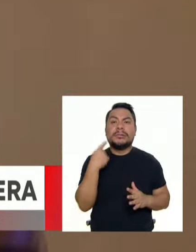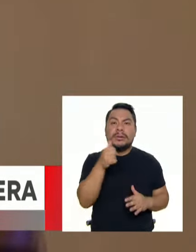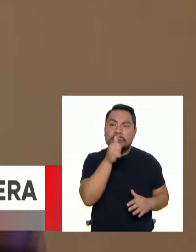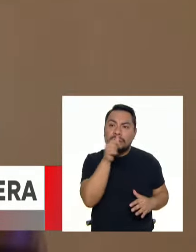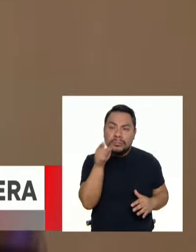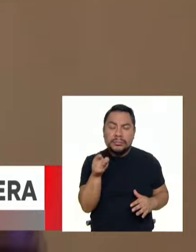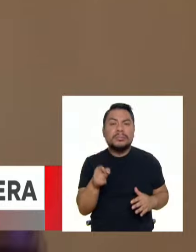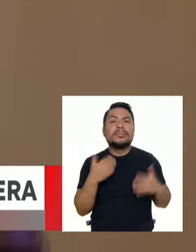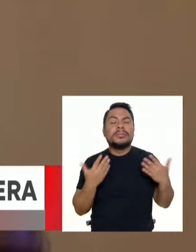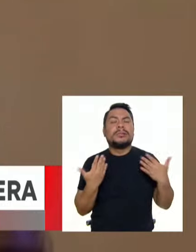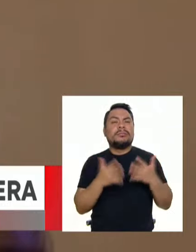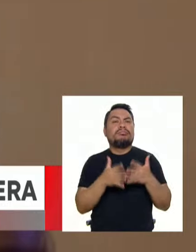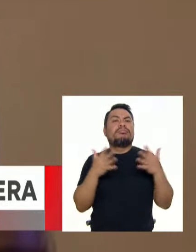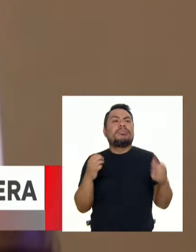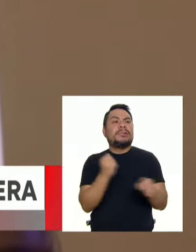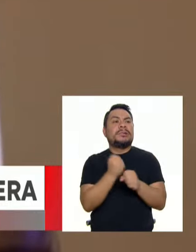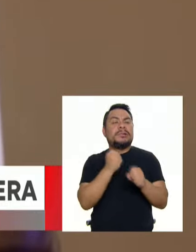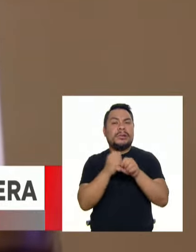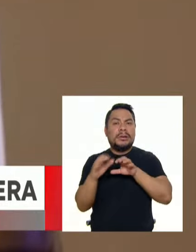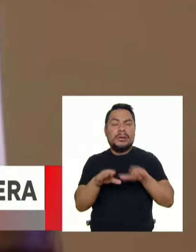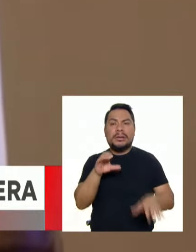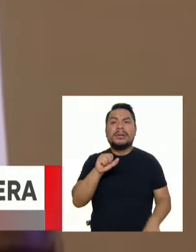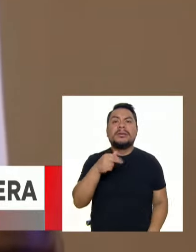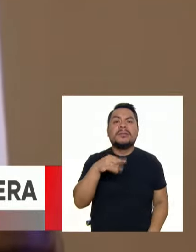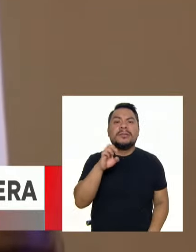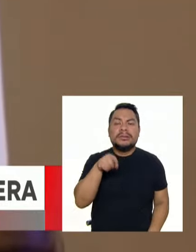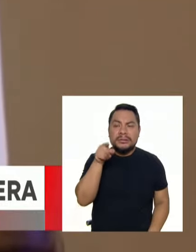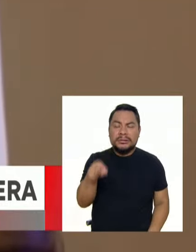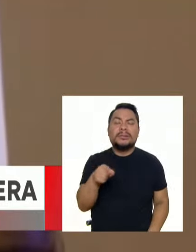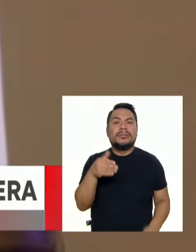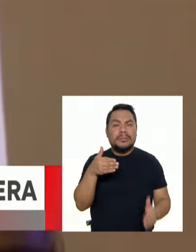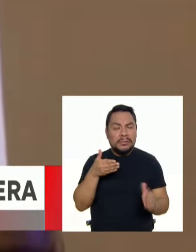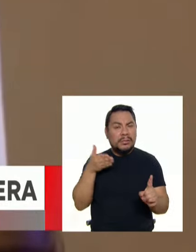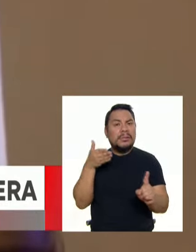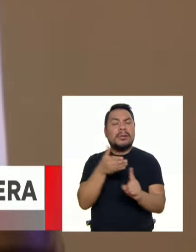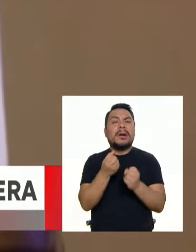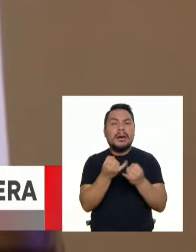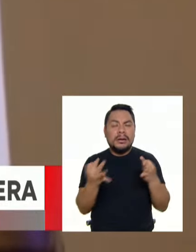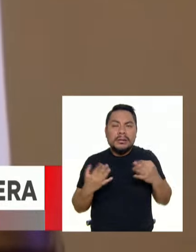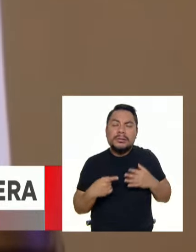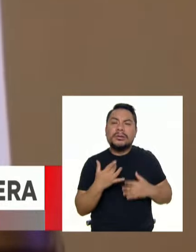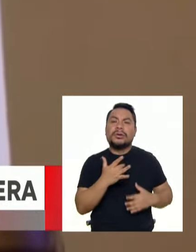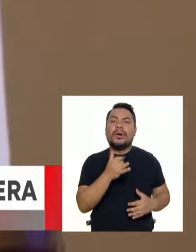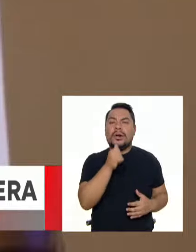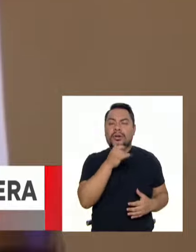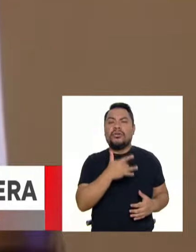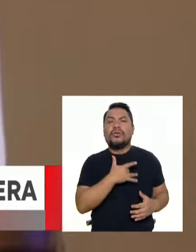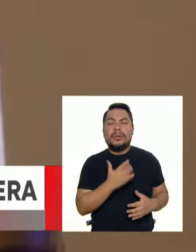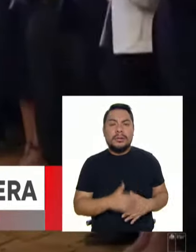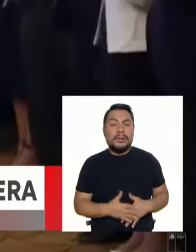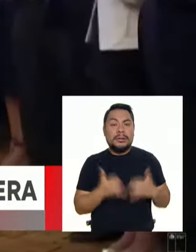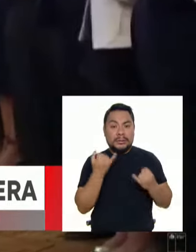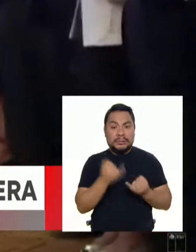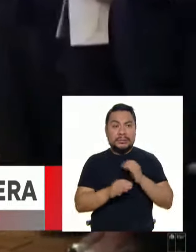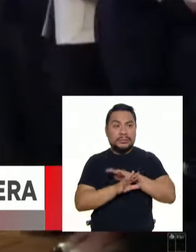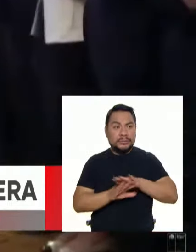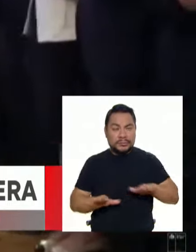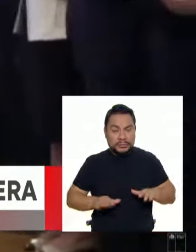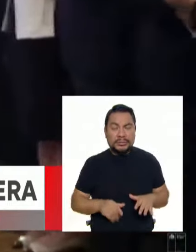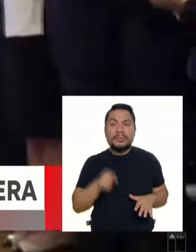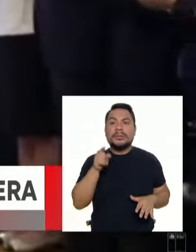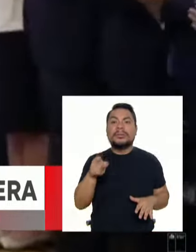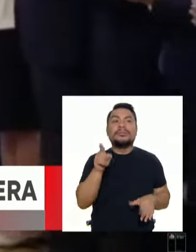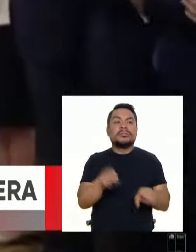anónimos, por los que tanto trabajó Sebastián, alivien en algo el dolor que los golpea hoy. Terminada la ceremonia,